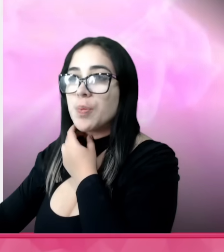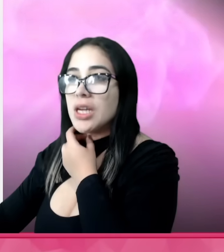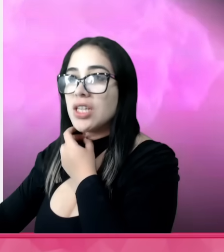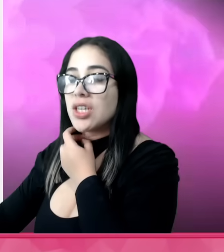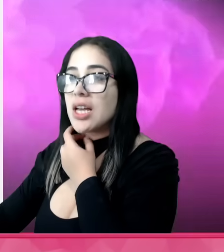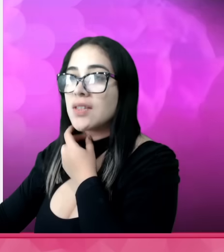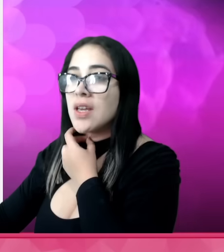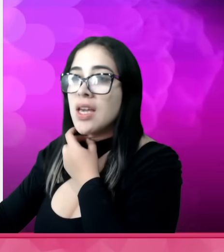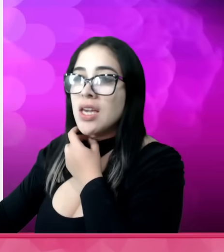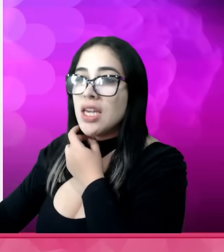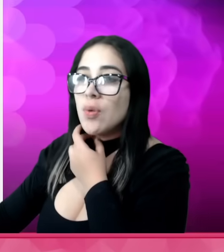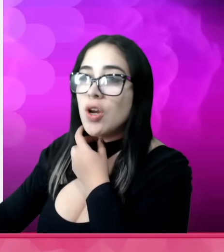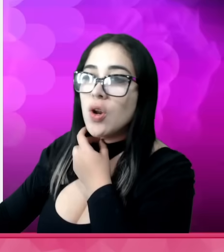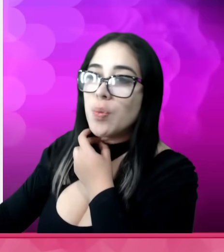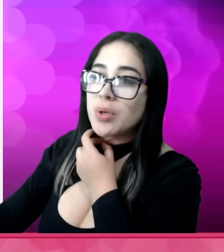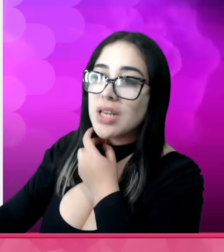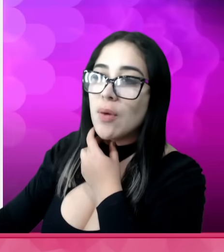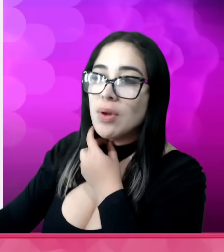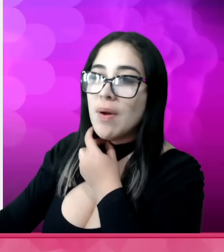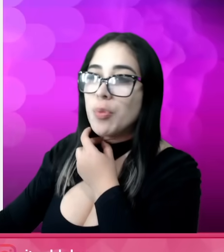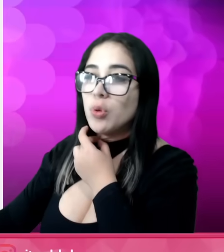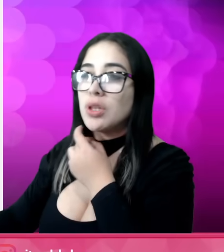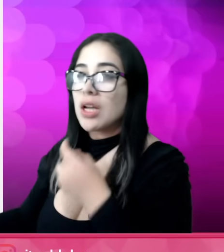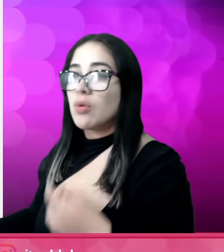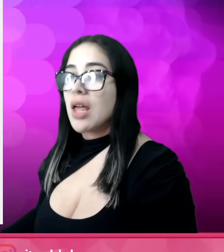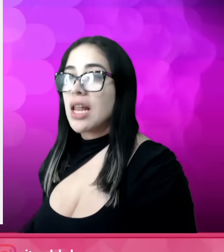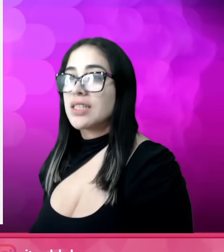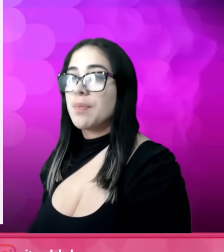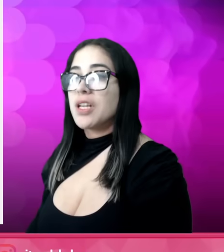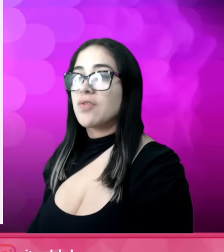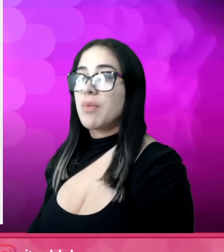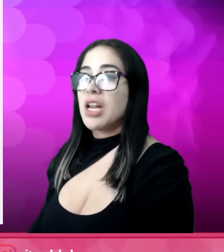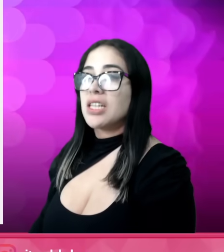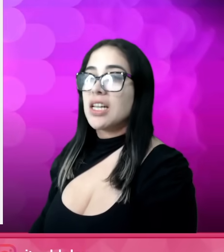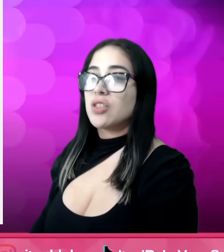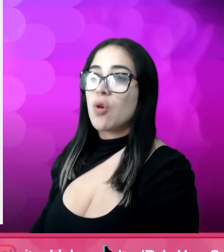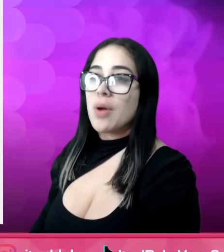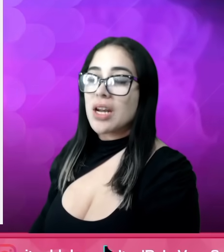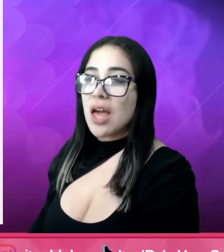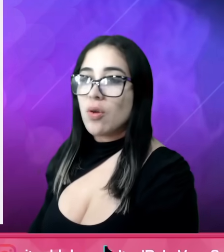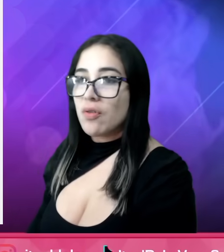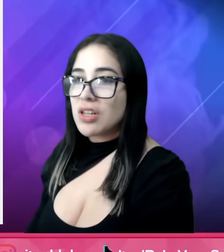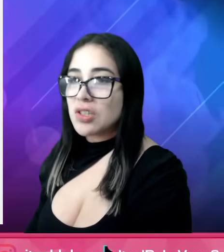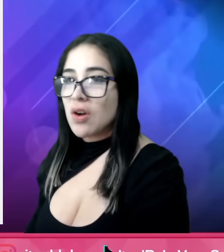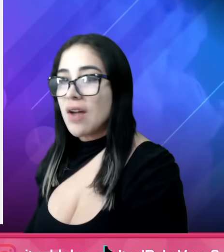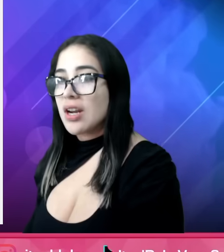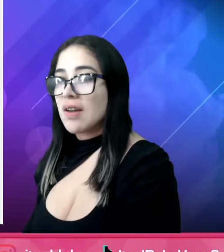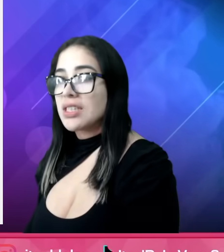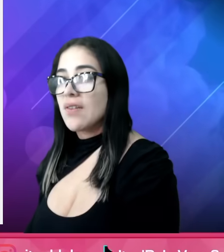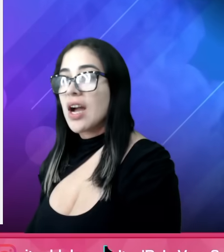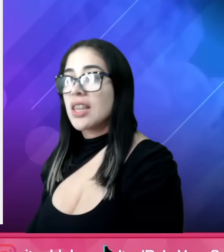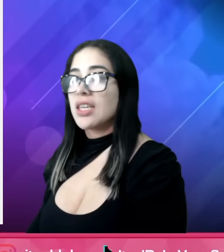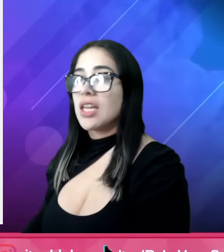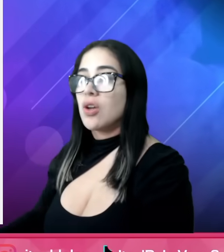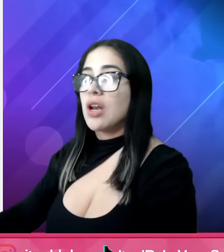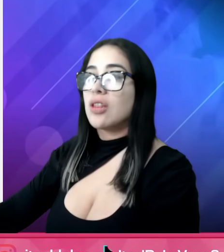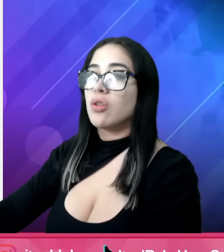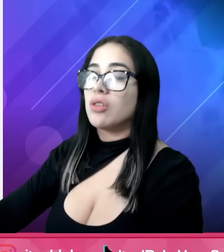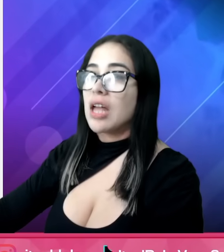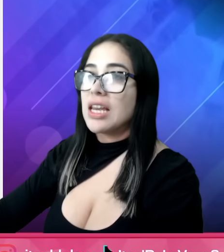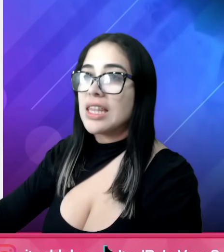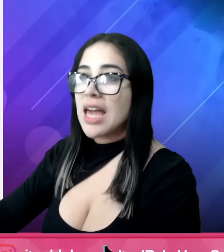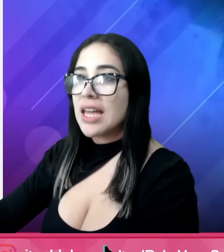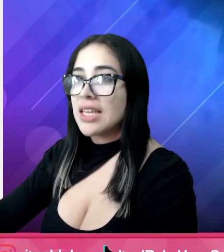esta sospechas Y bueno pues la UEFA apunta que una de las empresas familiares de los gobernador Francisco Javier Cabeza de Vaca